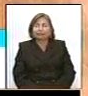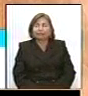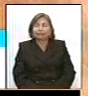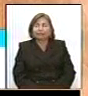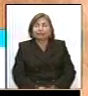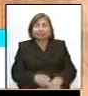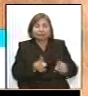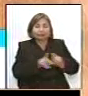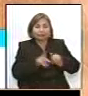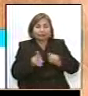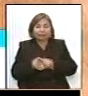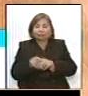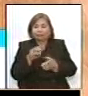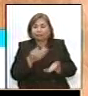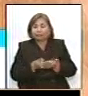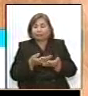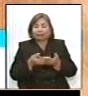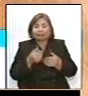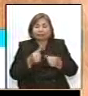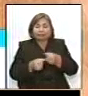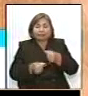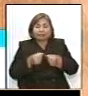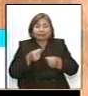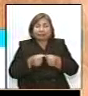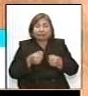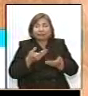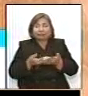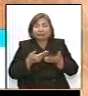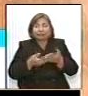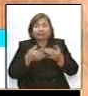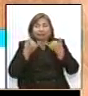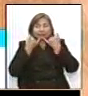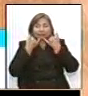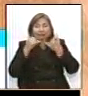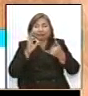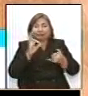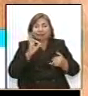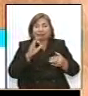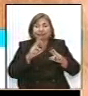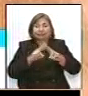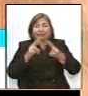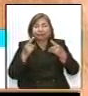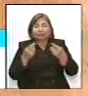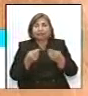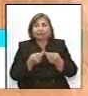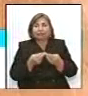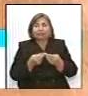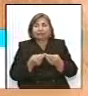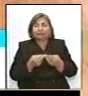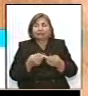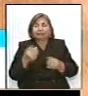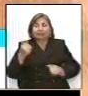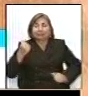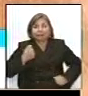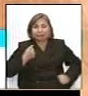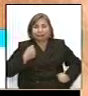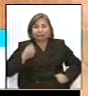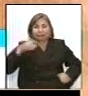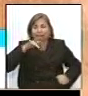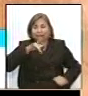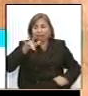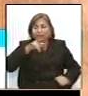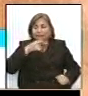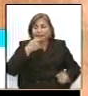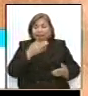también se cuestiona, sin decir la fecha, que en ese informe de febrero había una reunión con licenciados de las Fuerzas Armadas, y